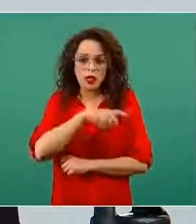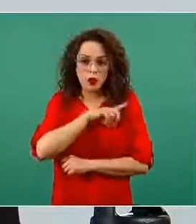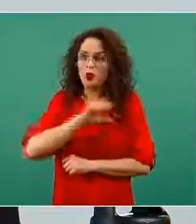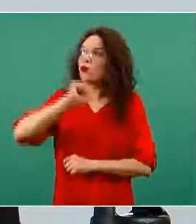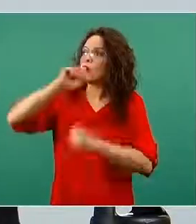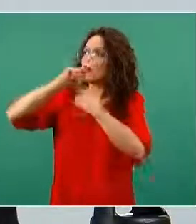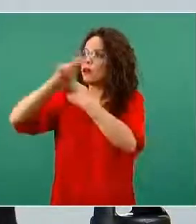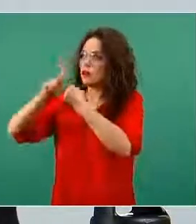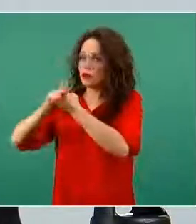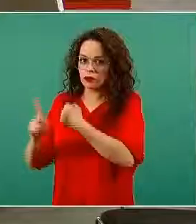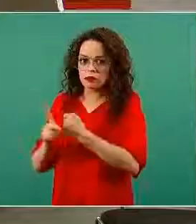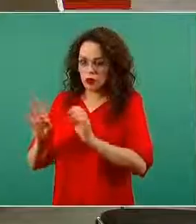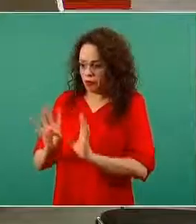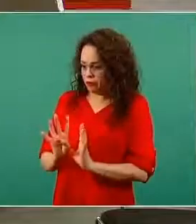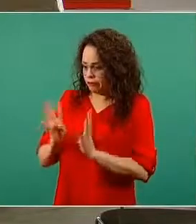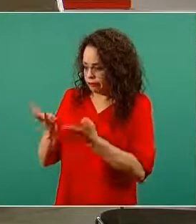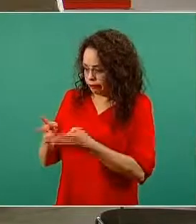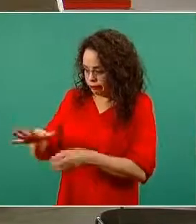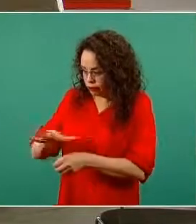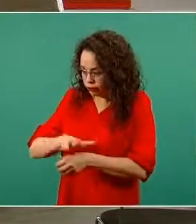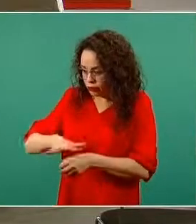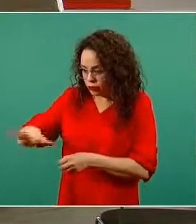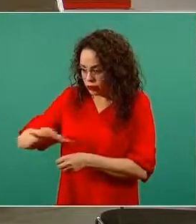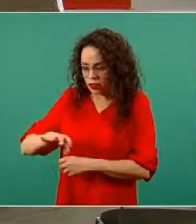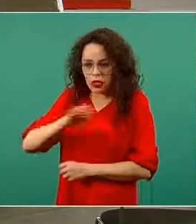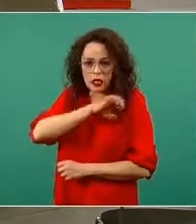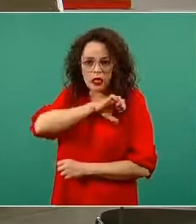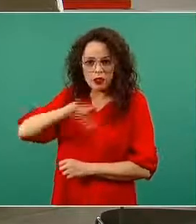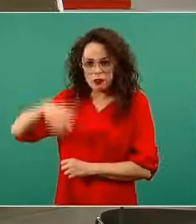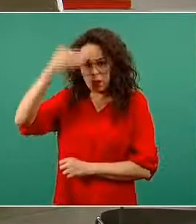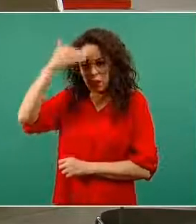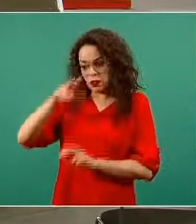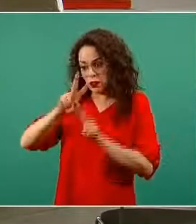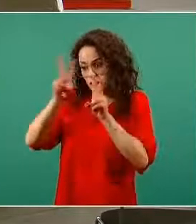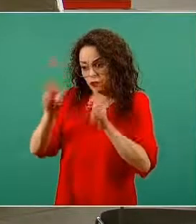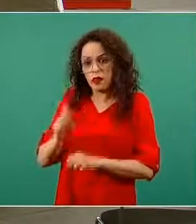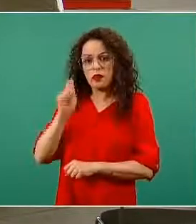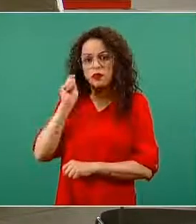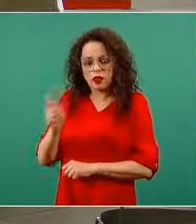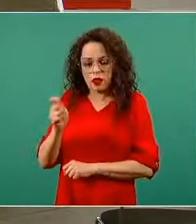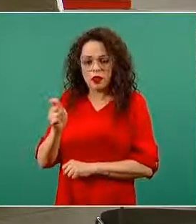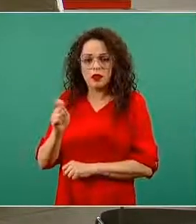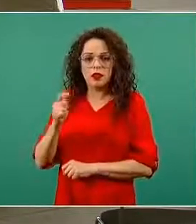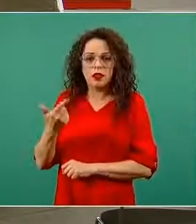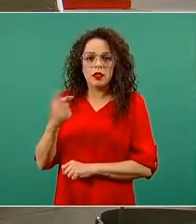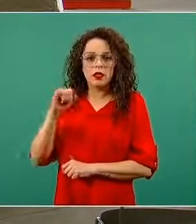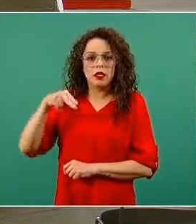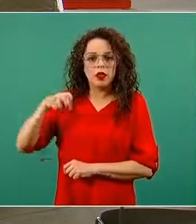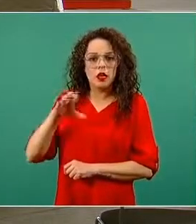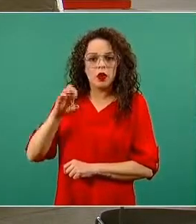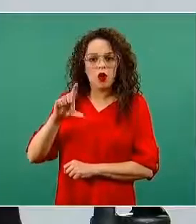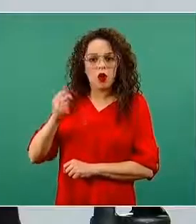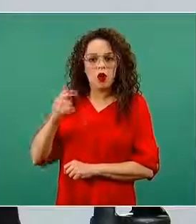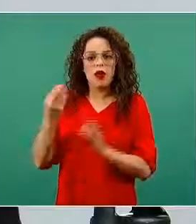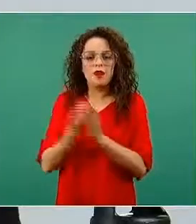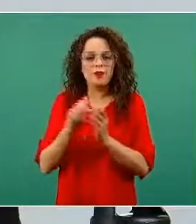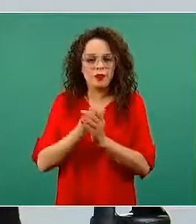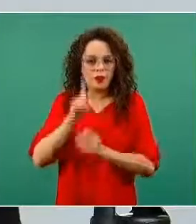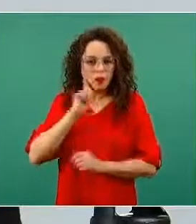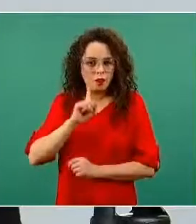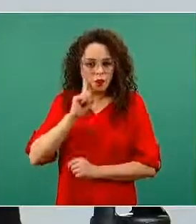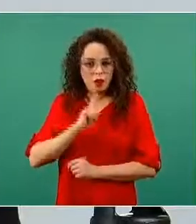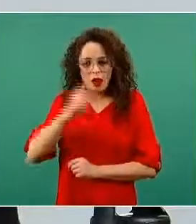organismos colegiados especializados en temas de ginecología y obstetricia, a bioeticistas,